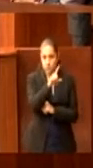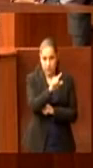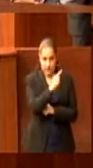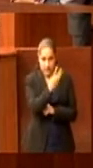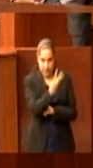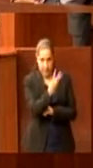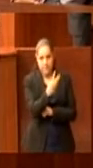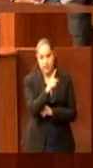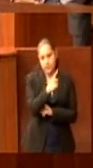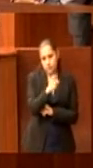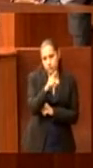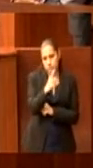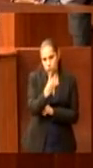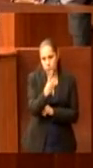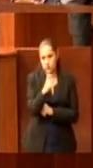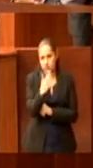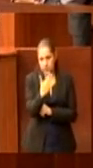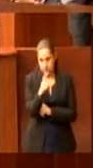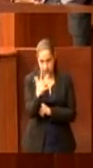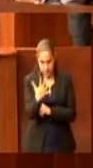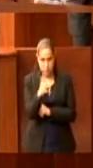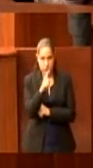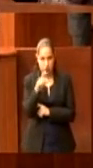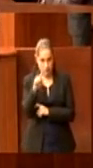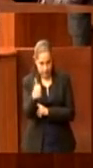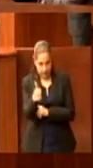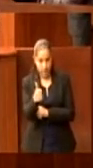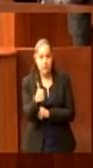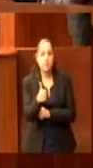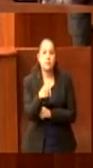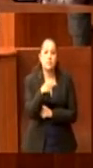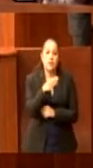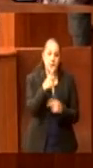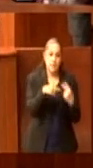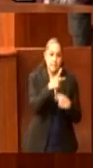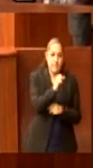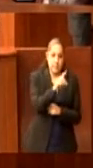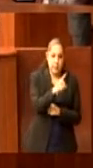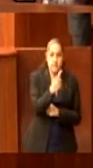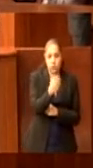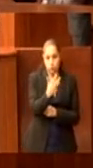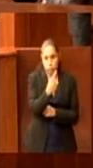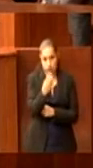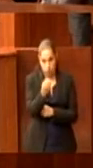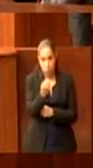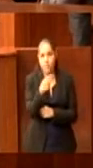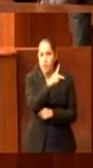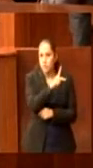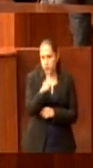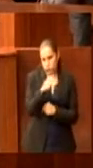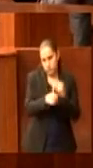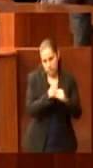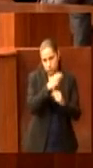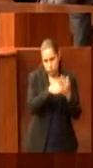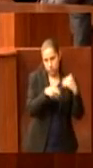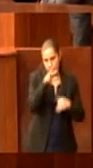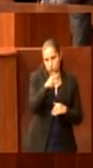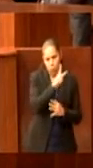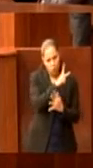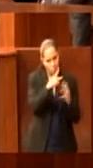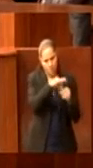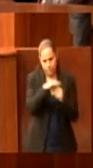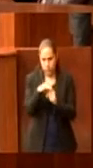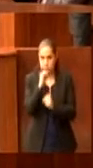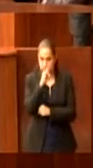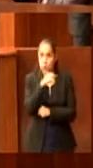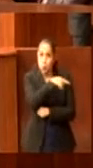176 los órganos distritales 107 y 109 todos de 2018 se aprobaron por unanimidad de votos con la precisión de que usted